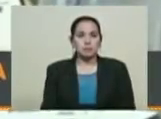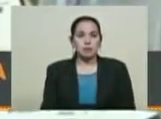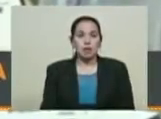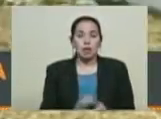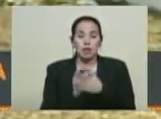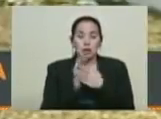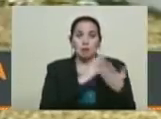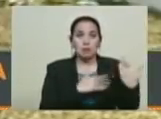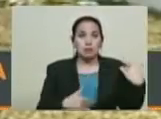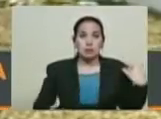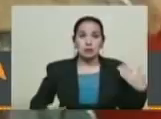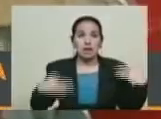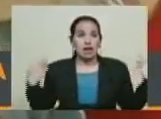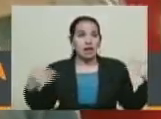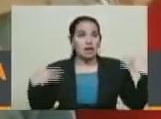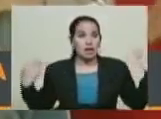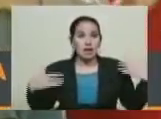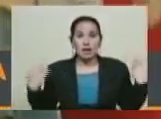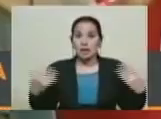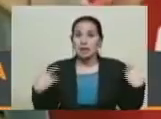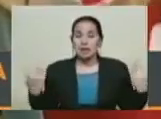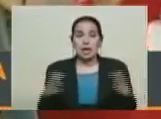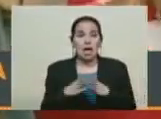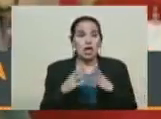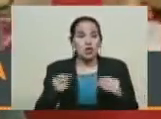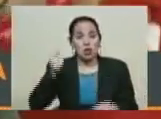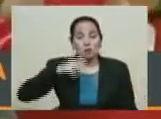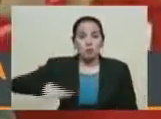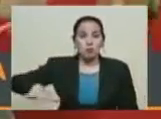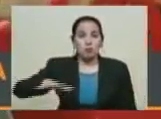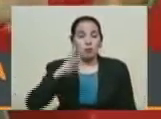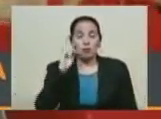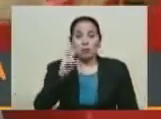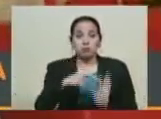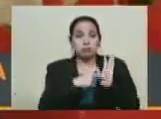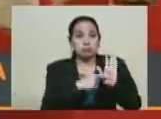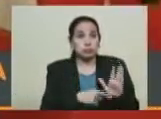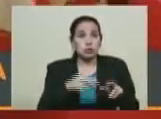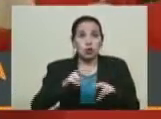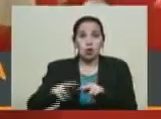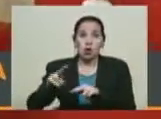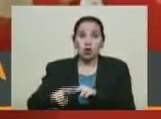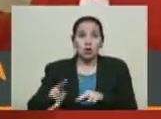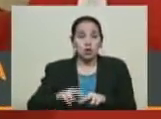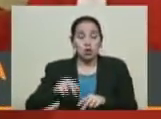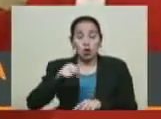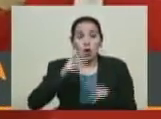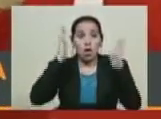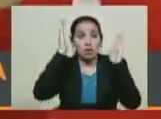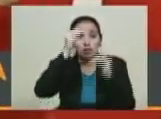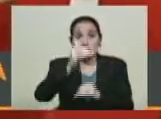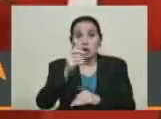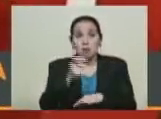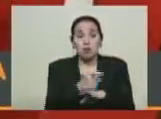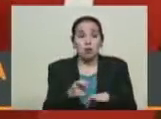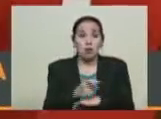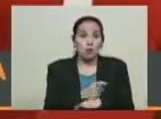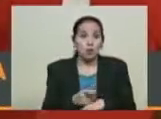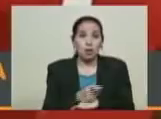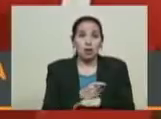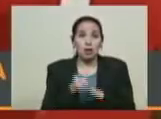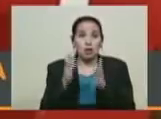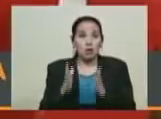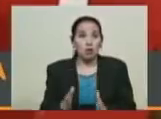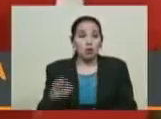la alegría de todo este pueblo se manifiesta en estos niños. Hoy están siendo atendidos por el gobierno nacional en